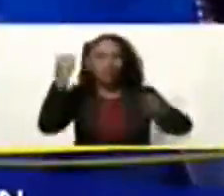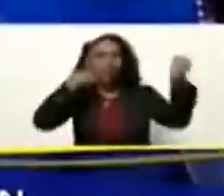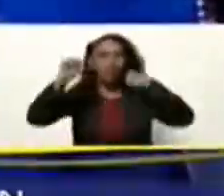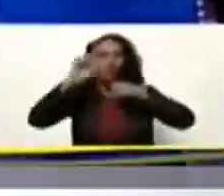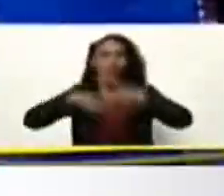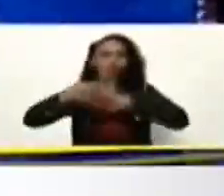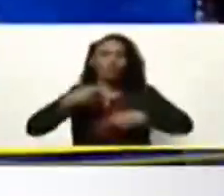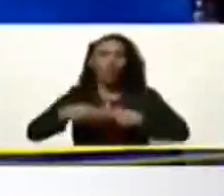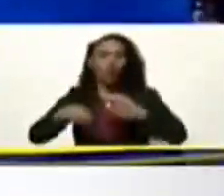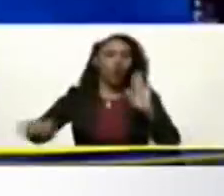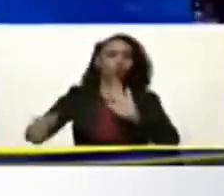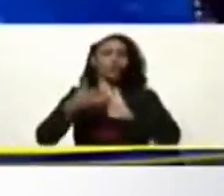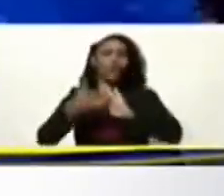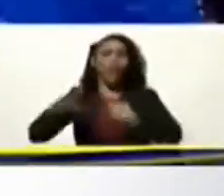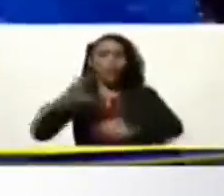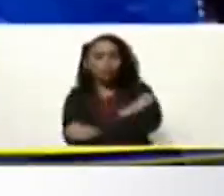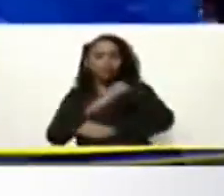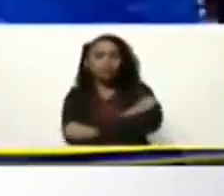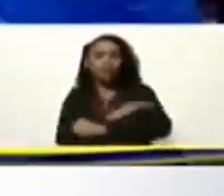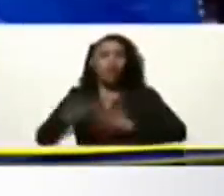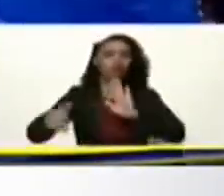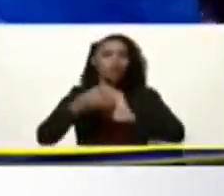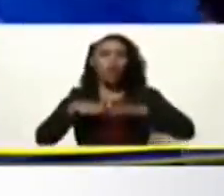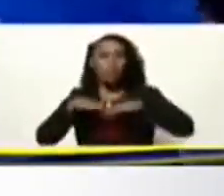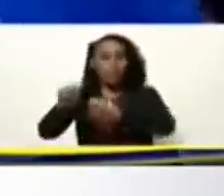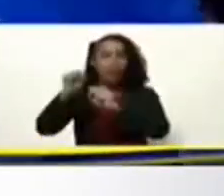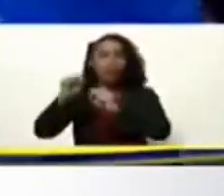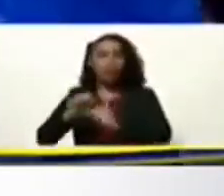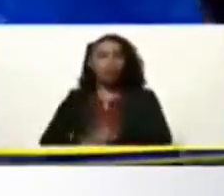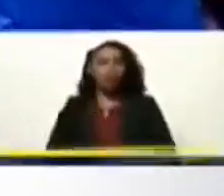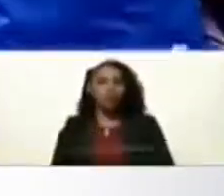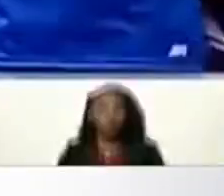revolución contra la oligarquía y contra el imperialismo.